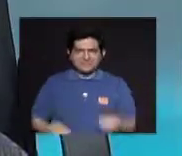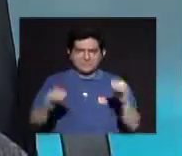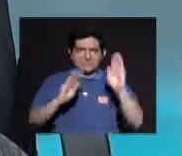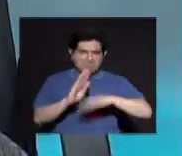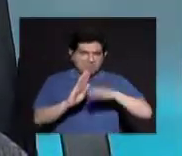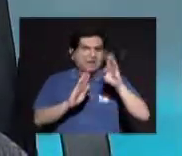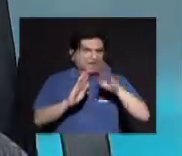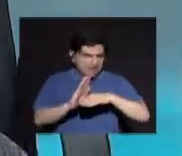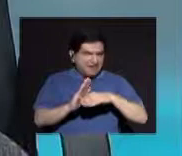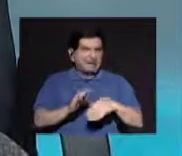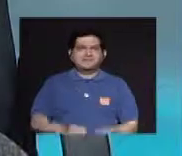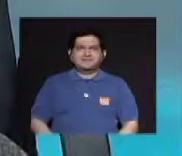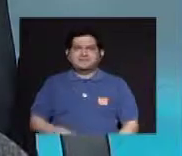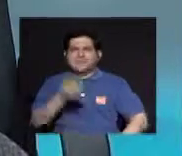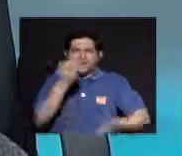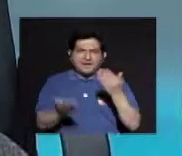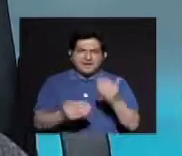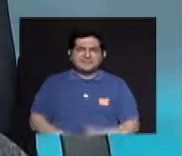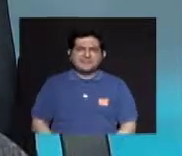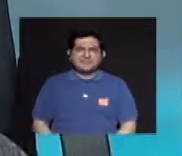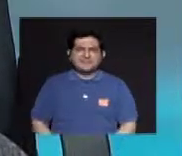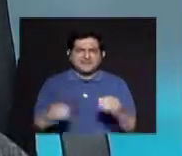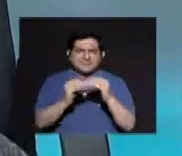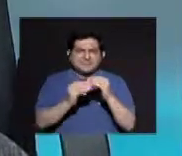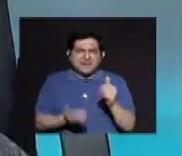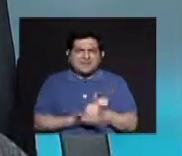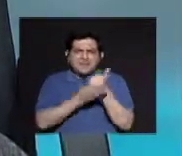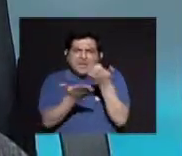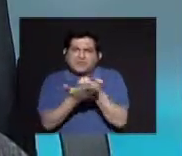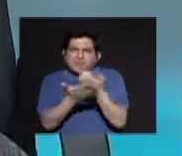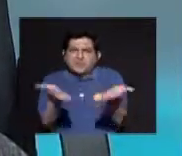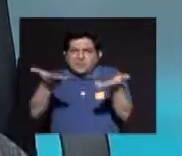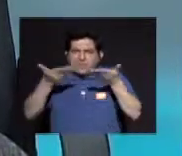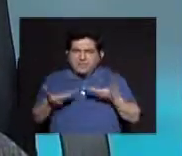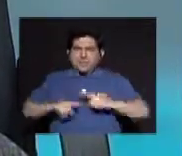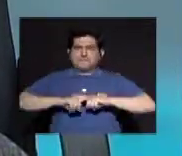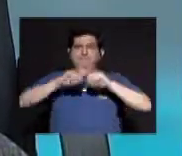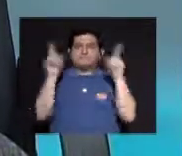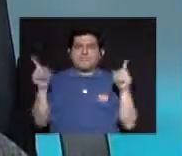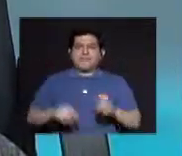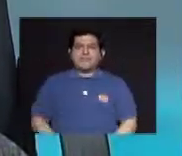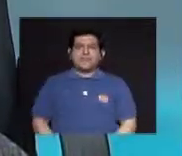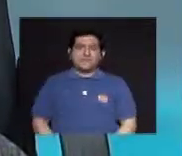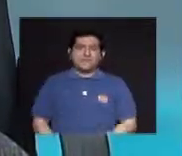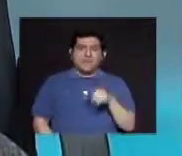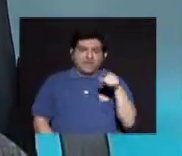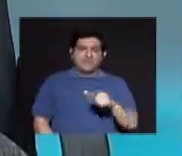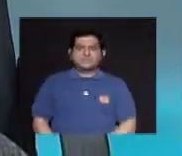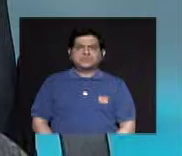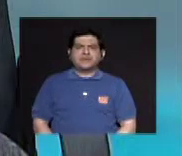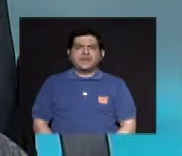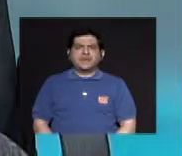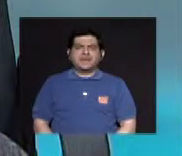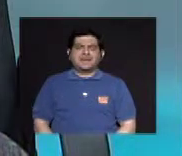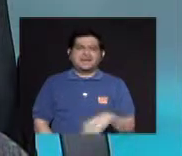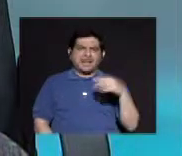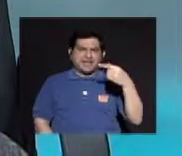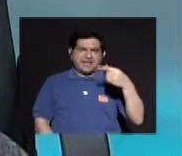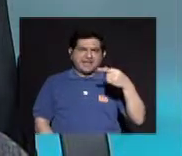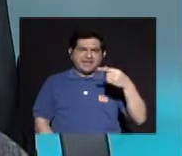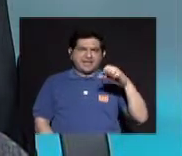más barata y era como que me daban un poquito más de beca y así, pero era en Savannah, Georgia, era el